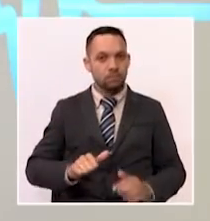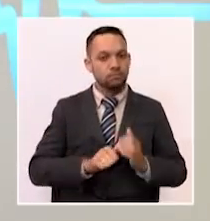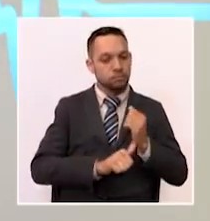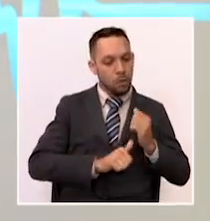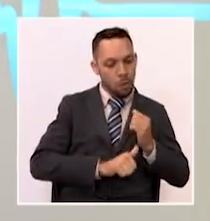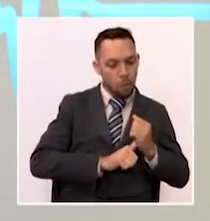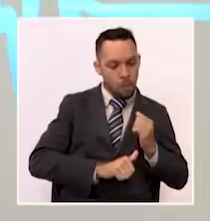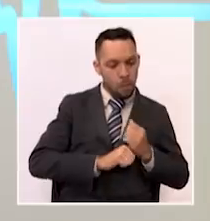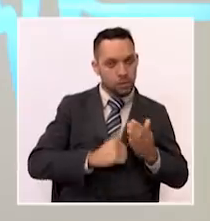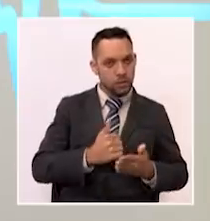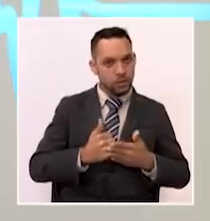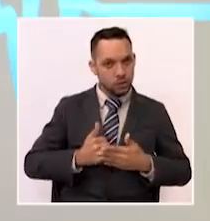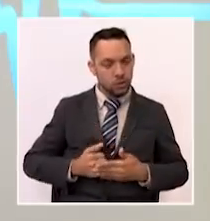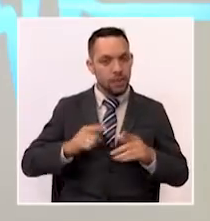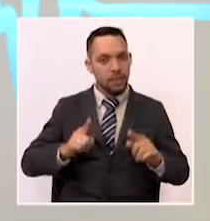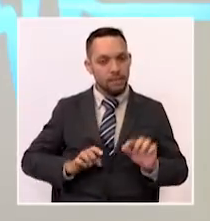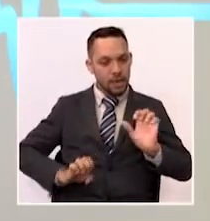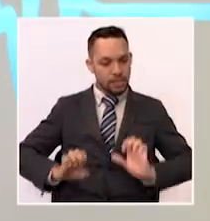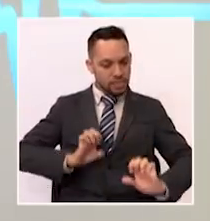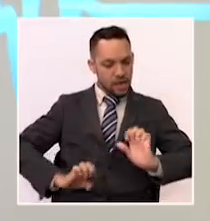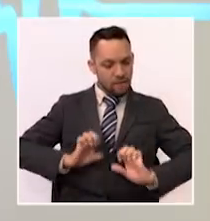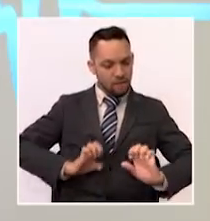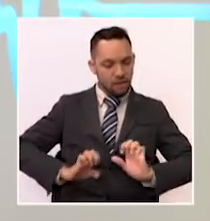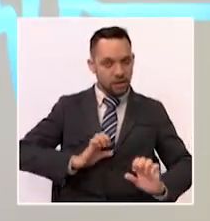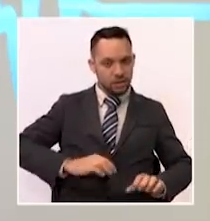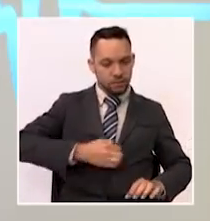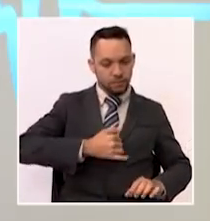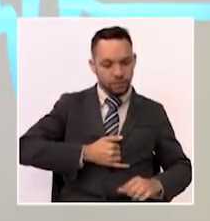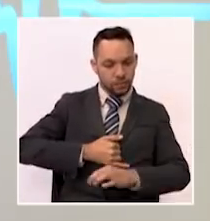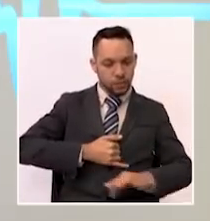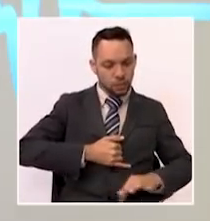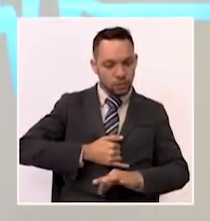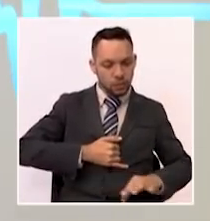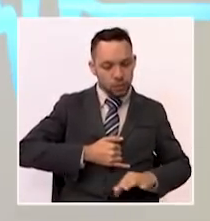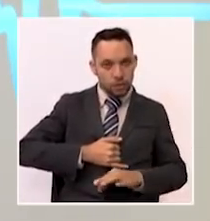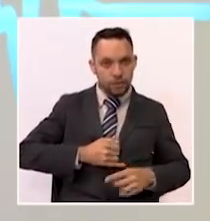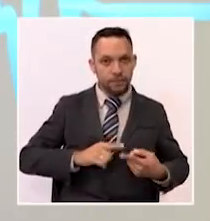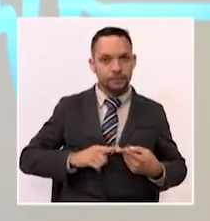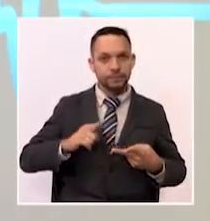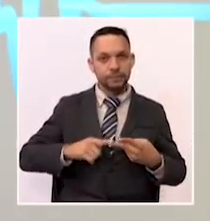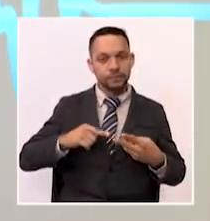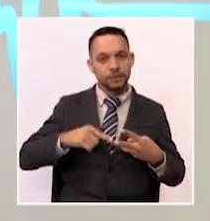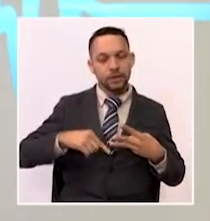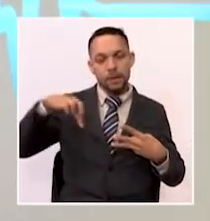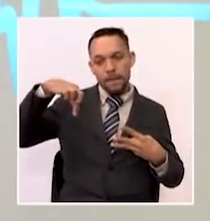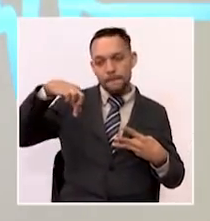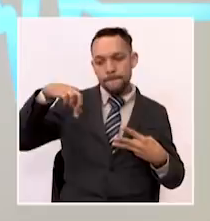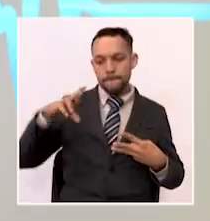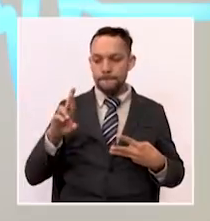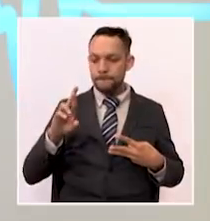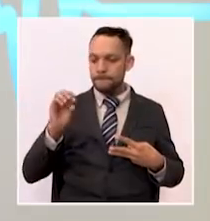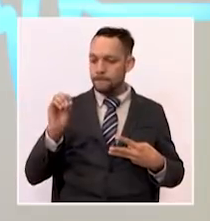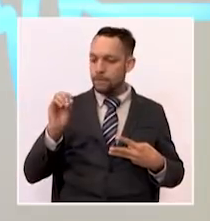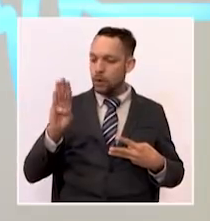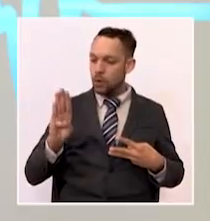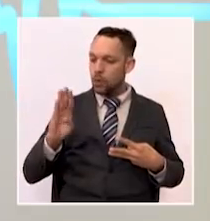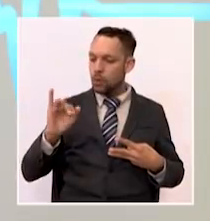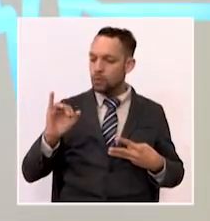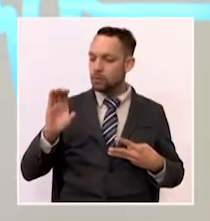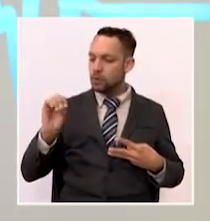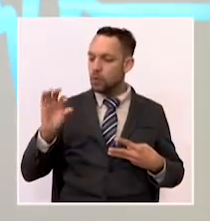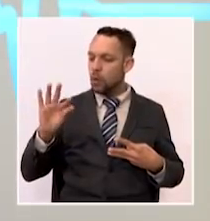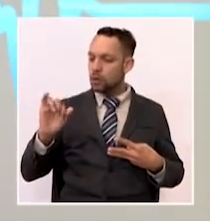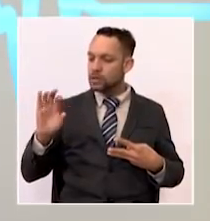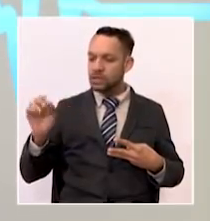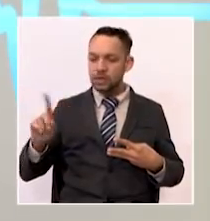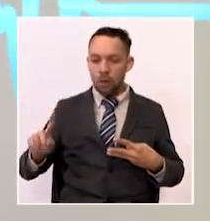la respuesta inmune a nivel del intestino y a nivel vaginal, los probióticos. Entonces, usted va a pensar en tomarse algún